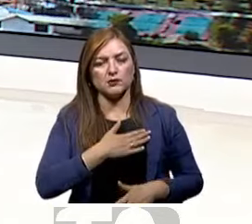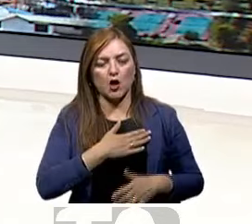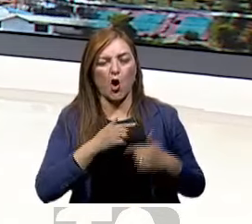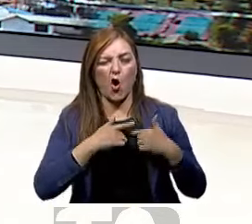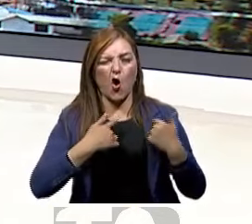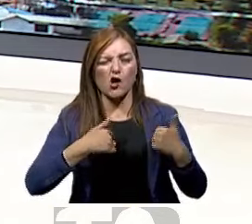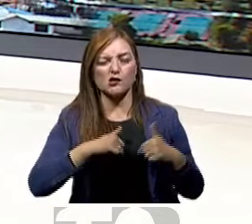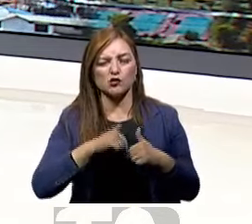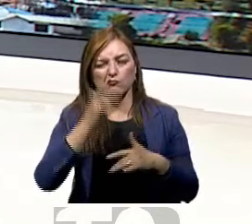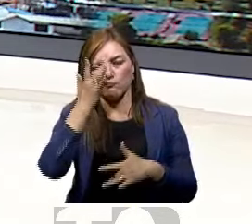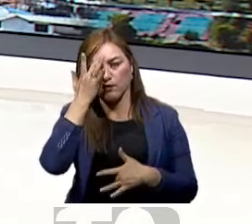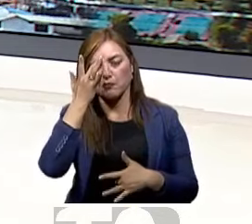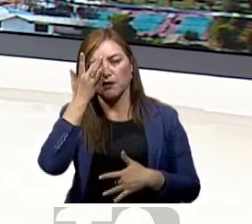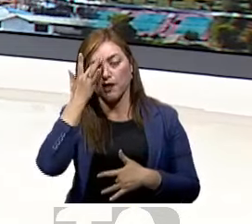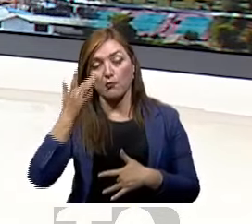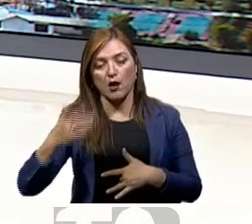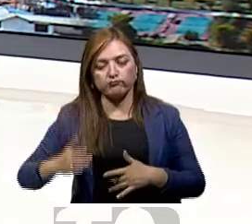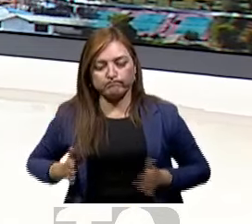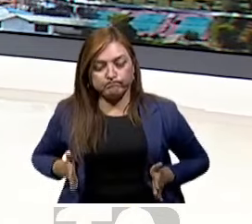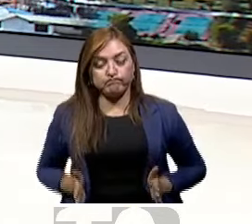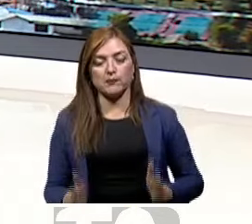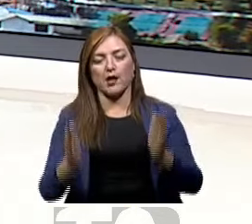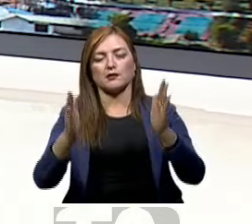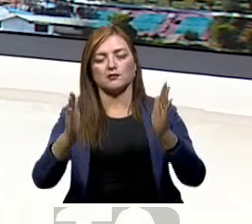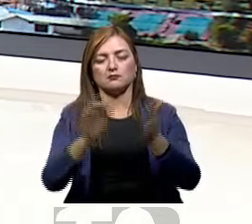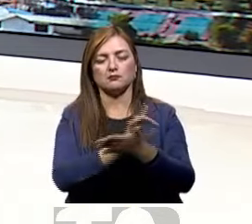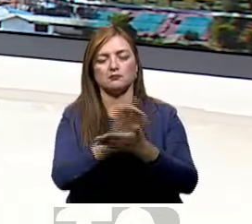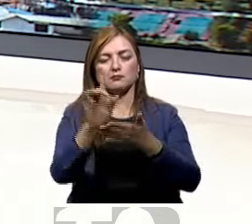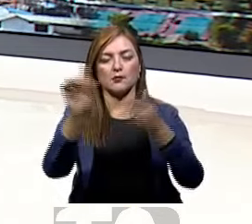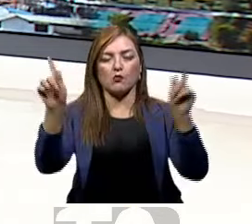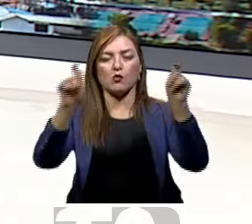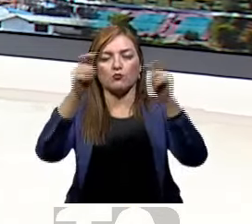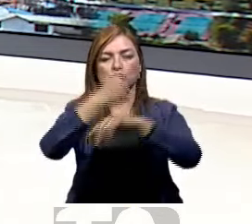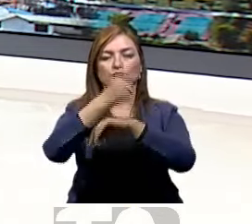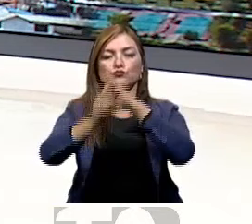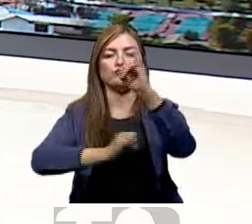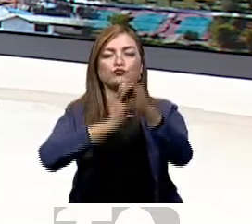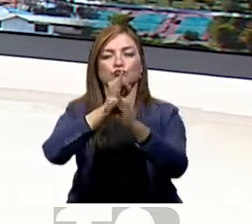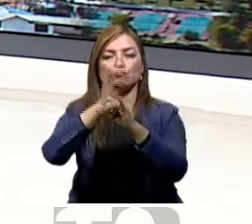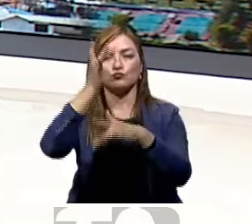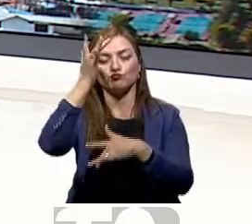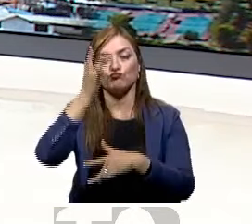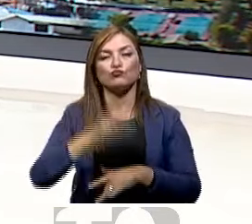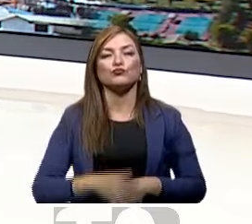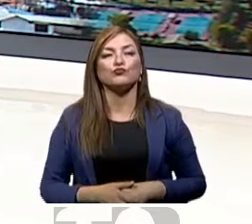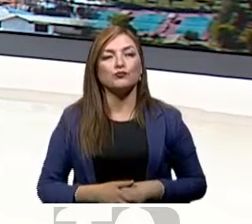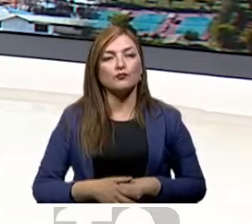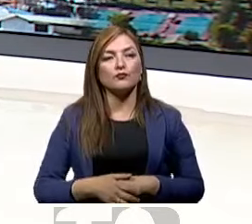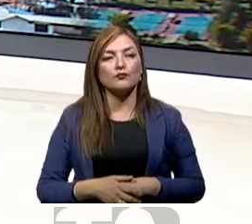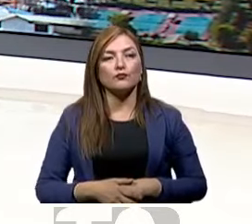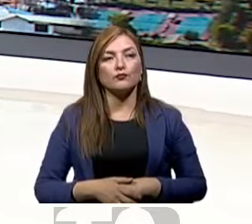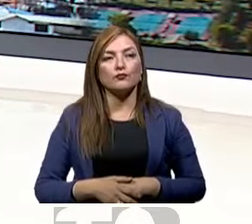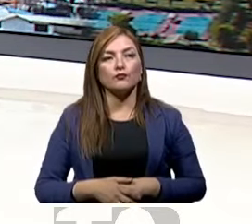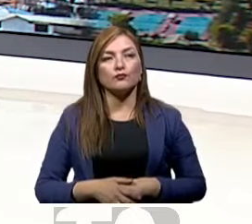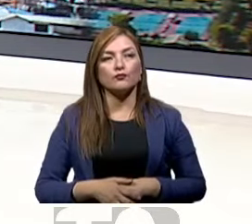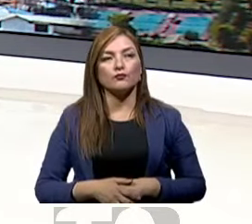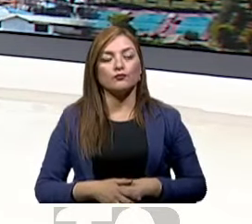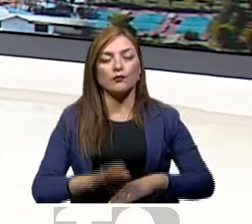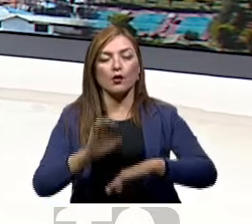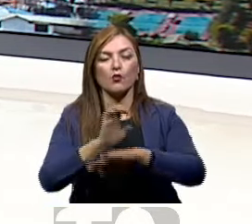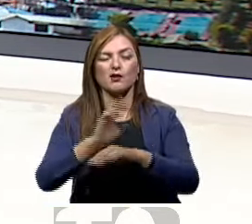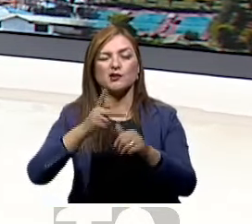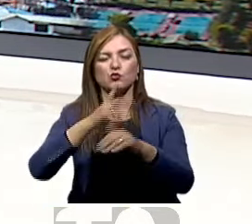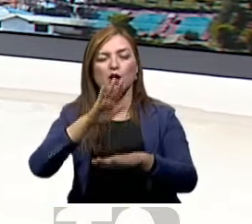congénitas. Esto a propósito de que esta semana se conmemoró el Día Internacional de estas patologías. En Ecuador, esta es la